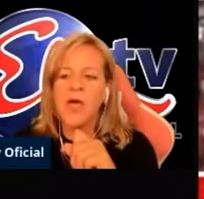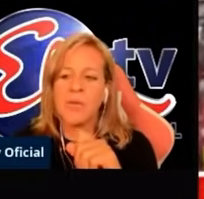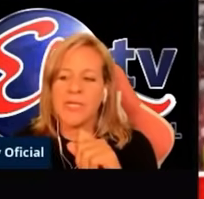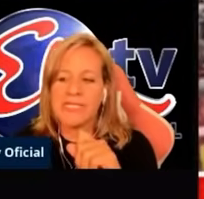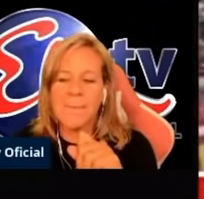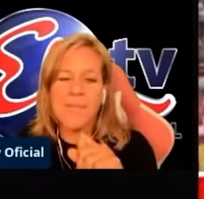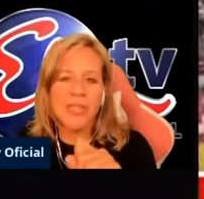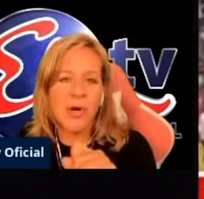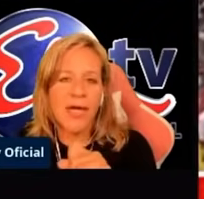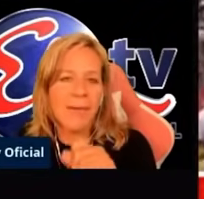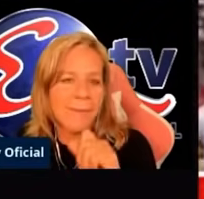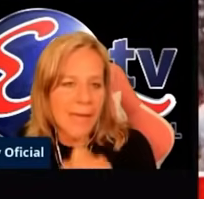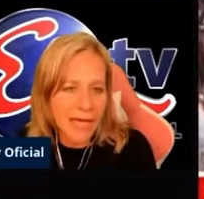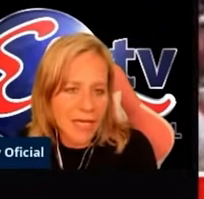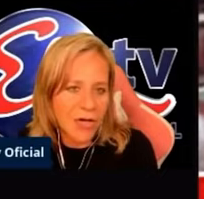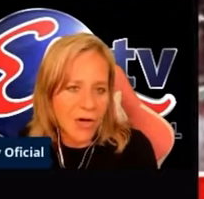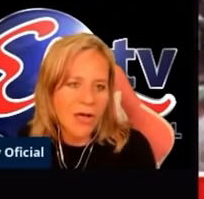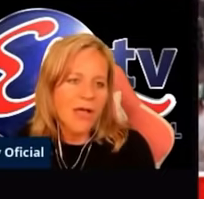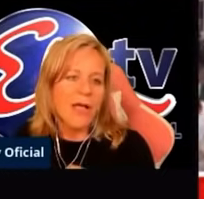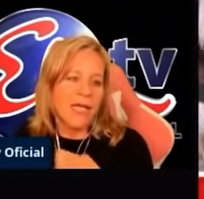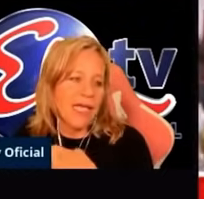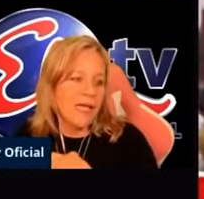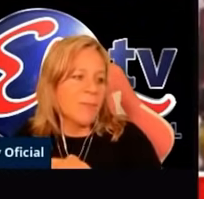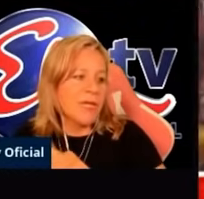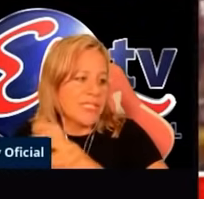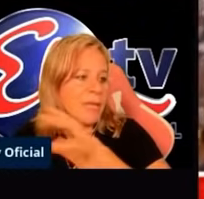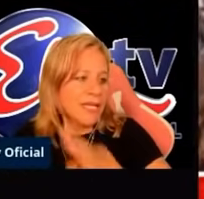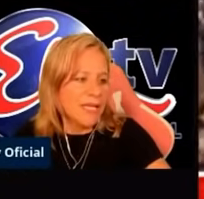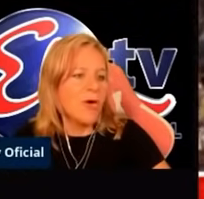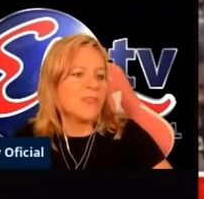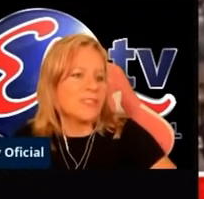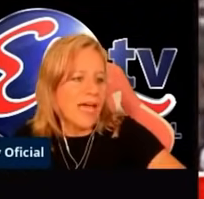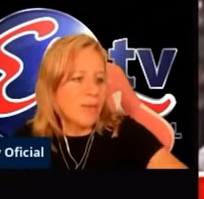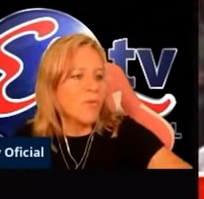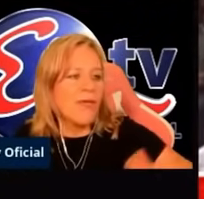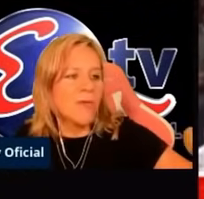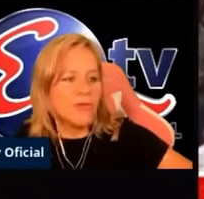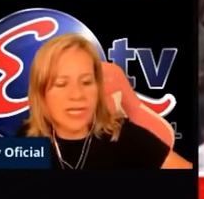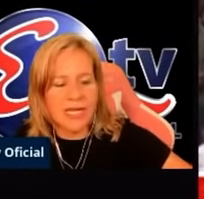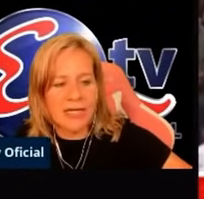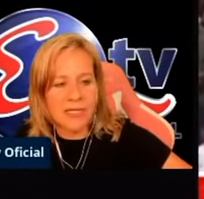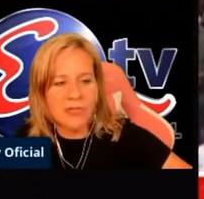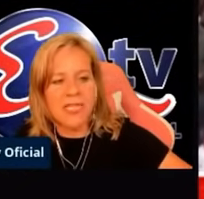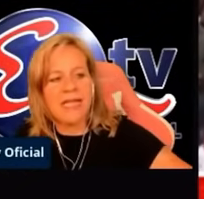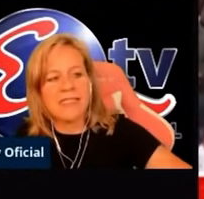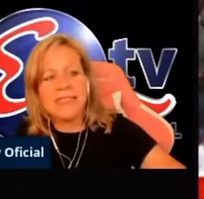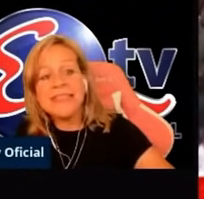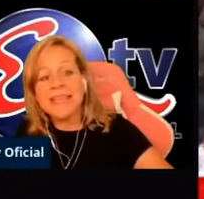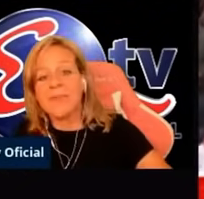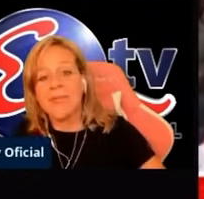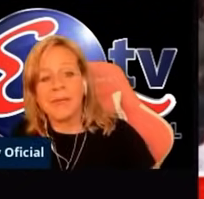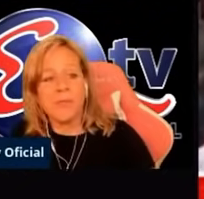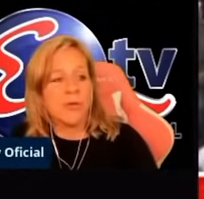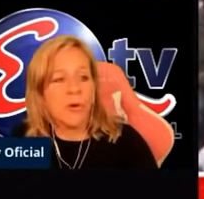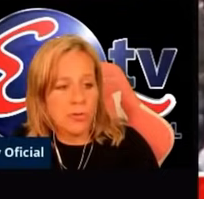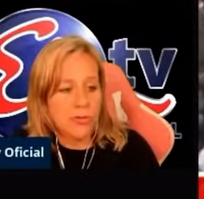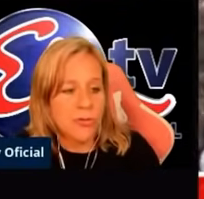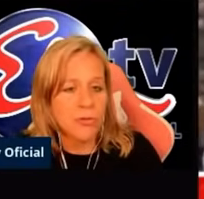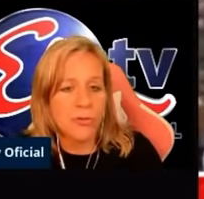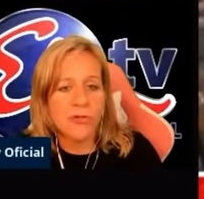sociales porque están viendo que México, pues en México se han mudado muchos a las redes sociales y también